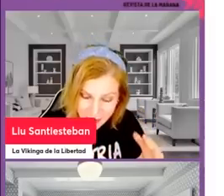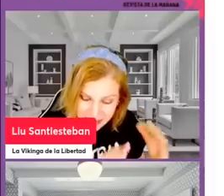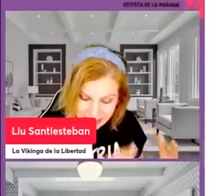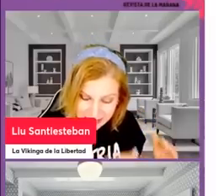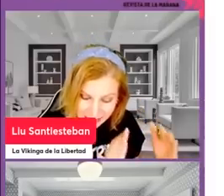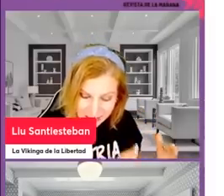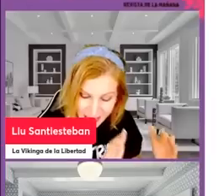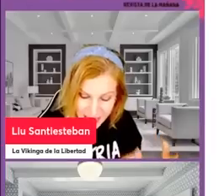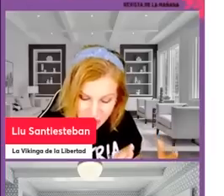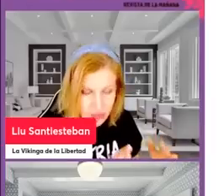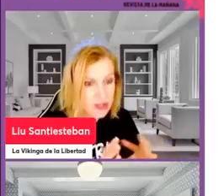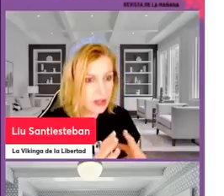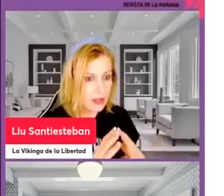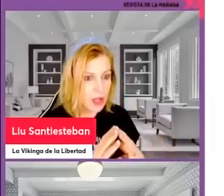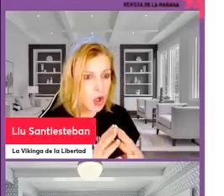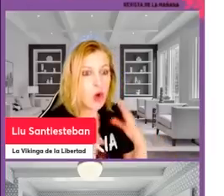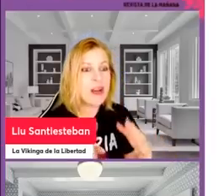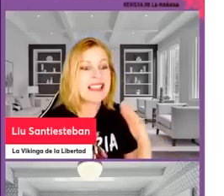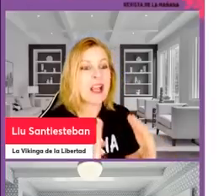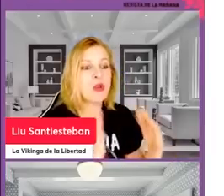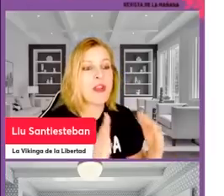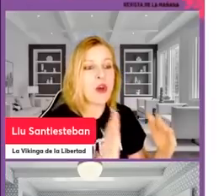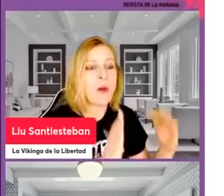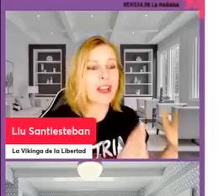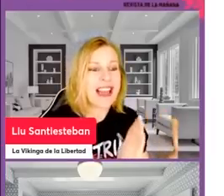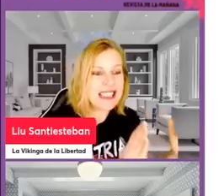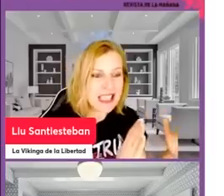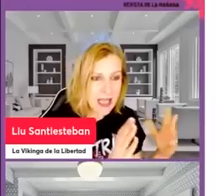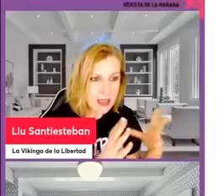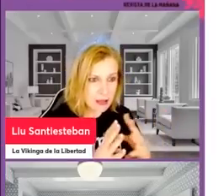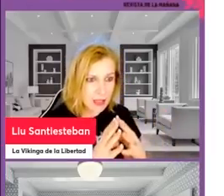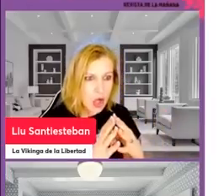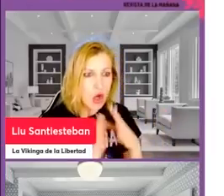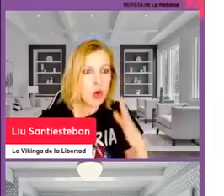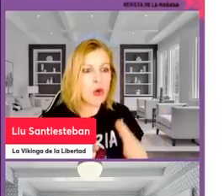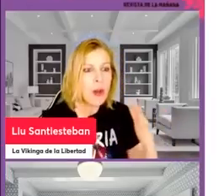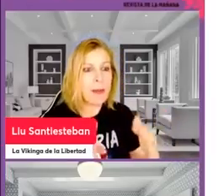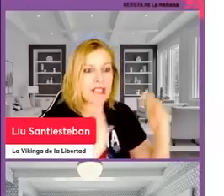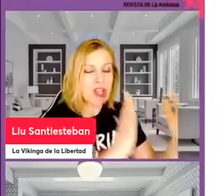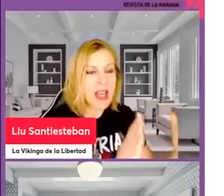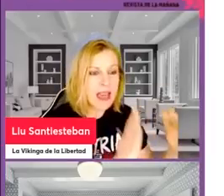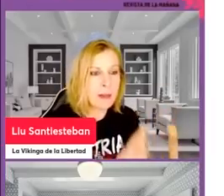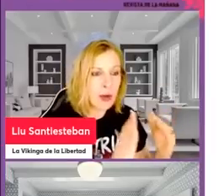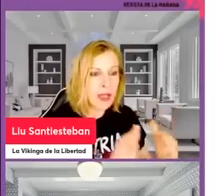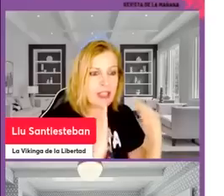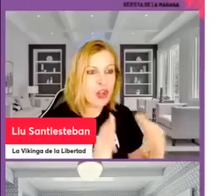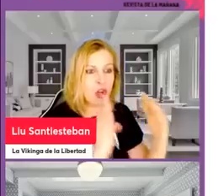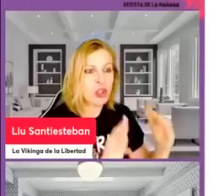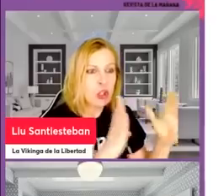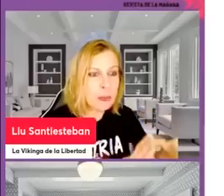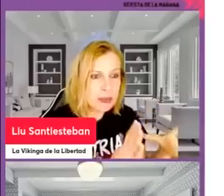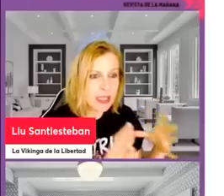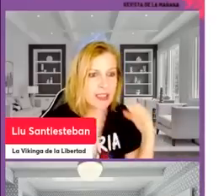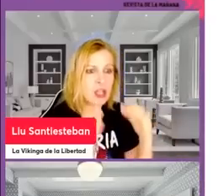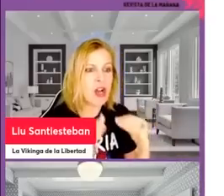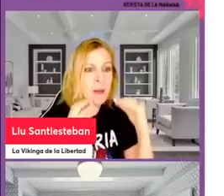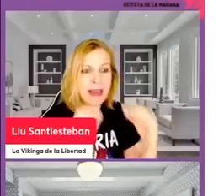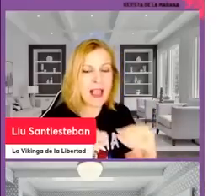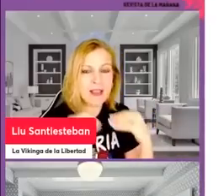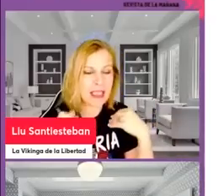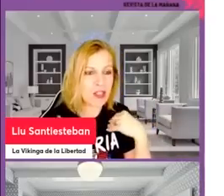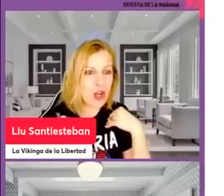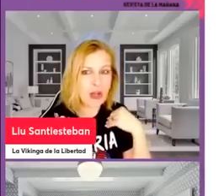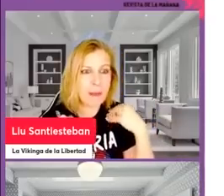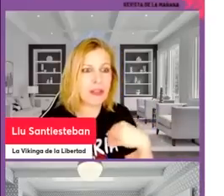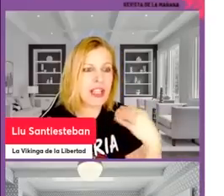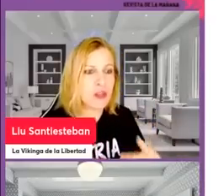gente que llevan 60 años con una pseudodemocracia, con unas personas en el poder que son corruptas, que solo